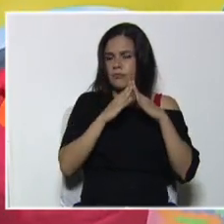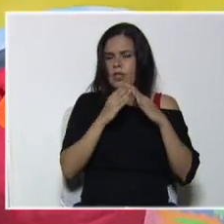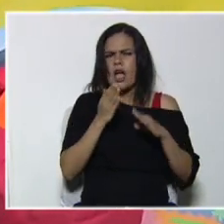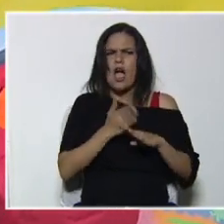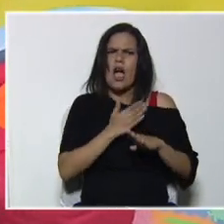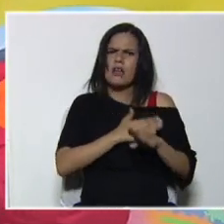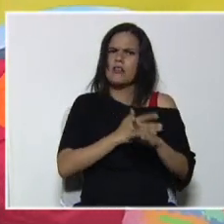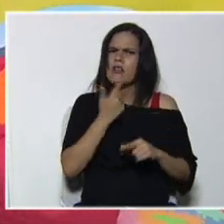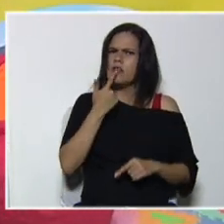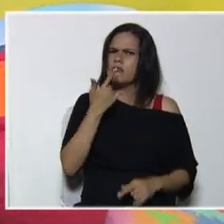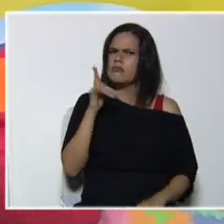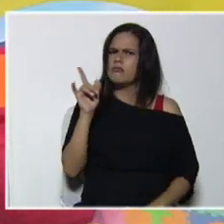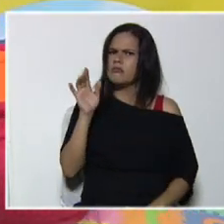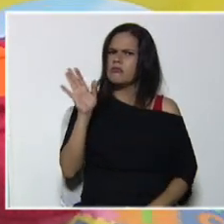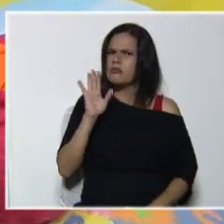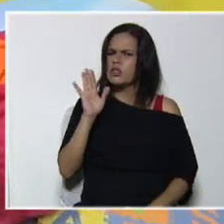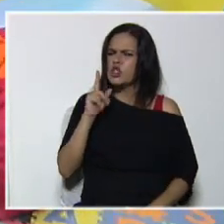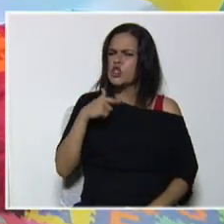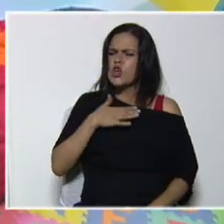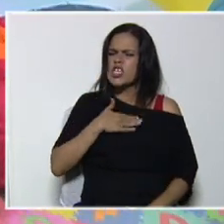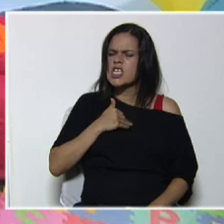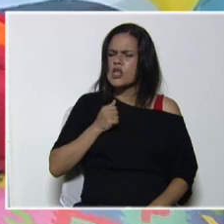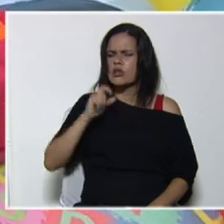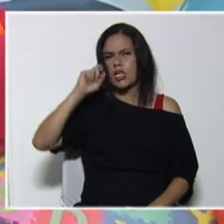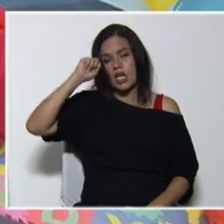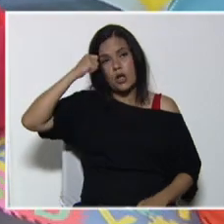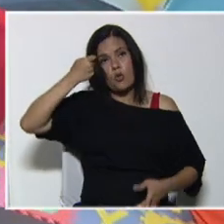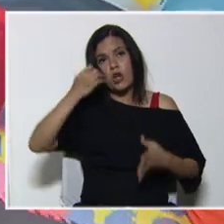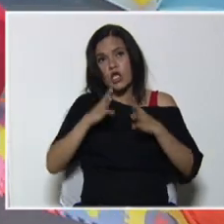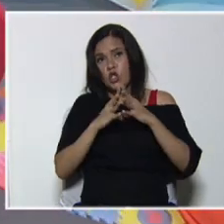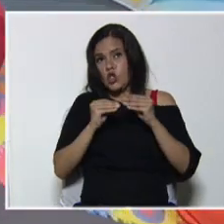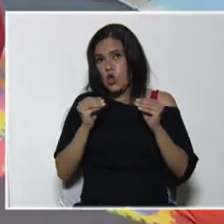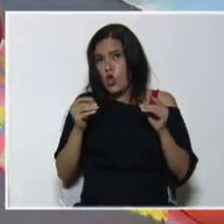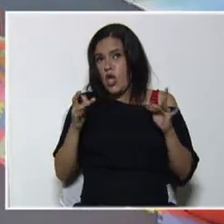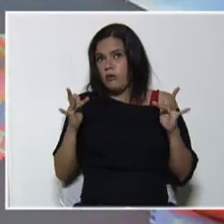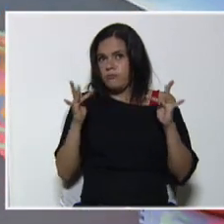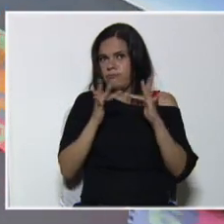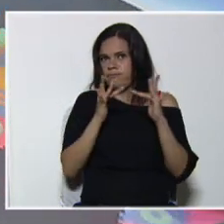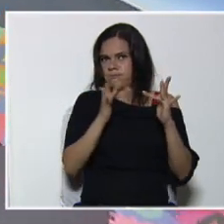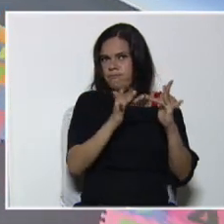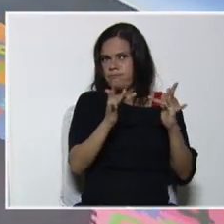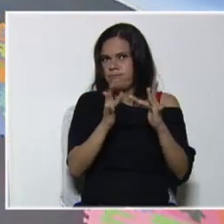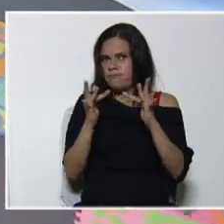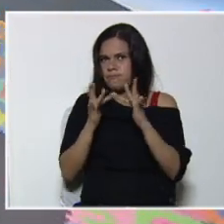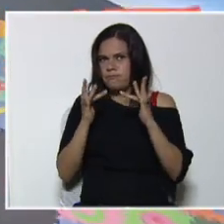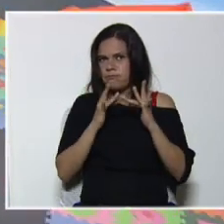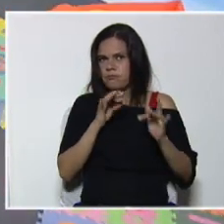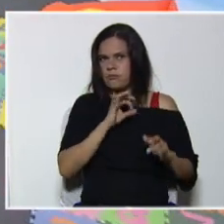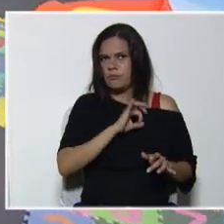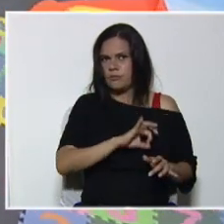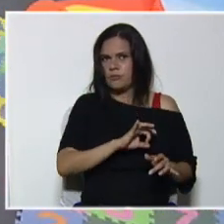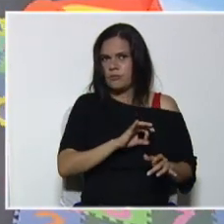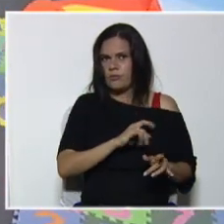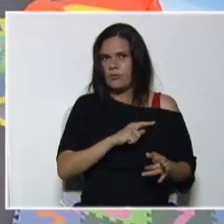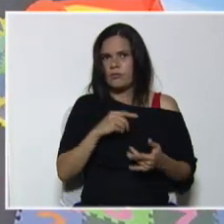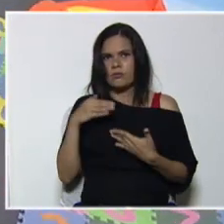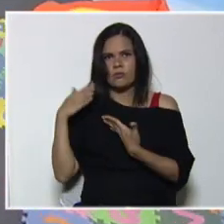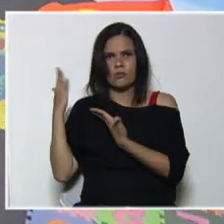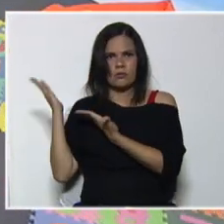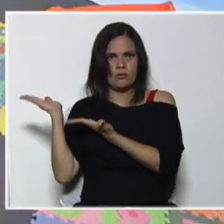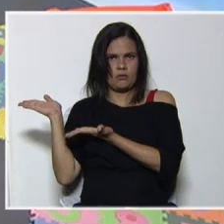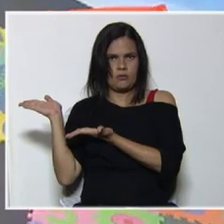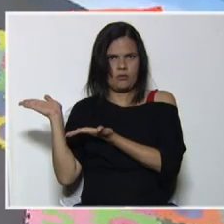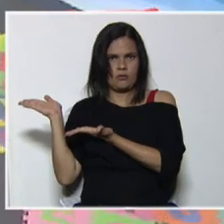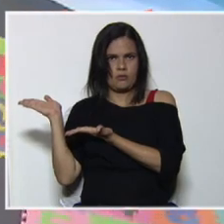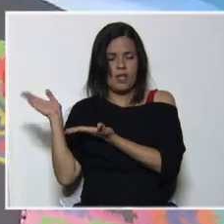de despedirnos, yo quiero que ustedes recuerden todas esas plataformas digitales que nos mantienen cerquita. Por eso, ingresen a la página